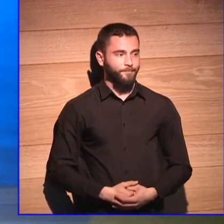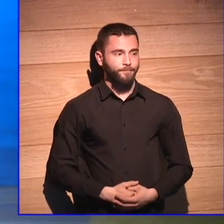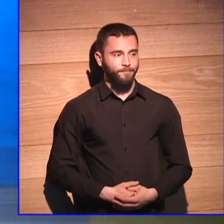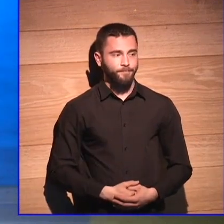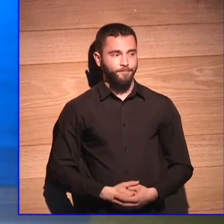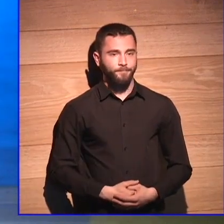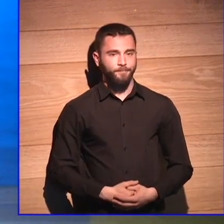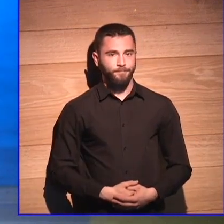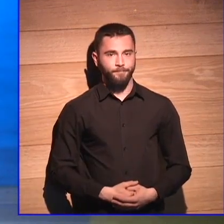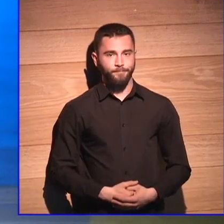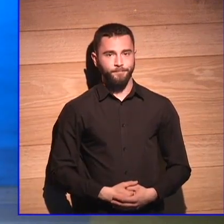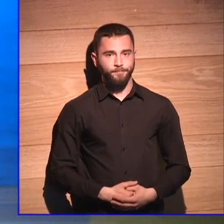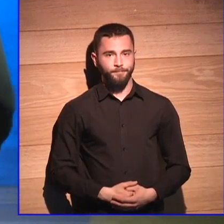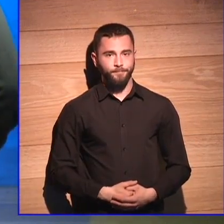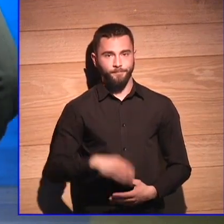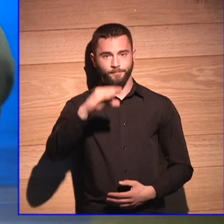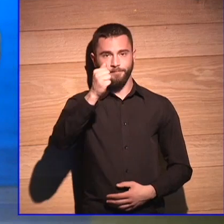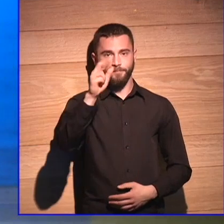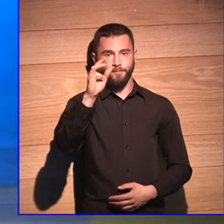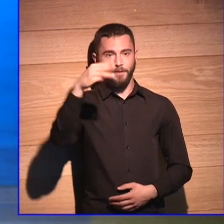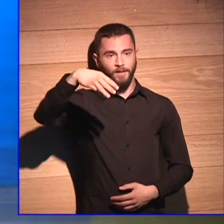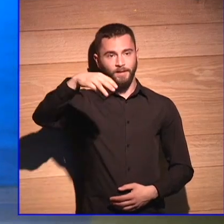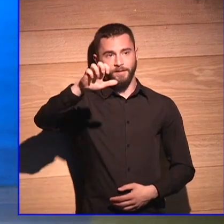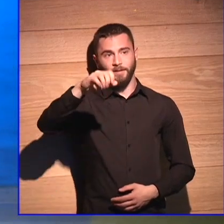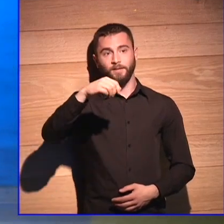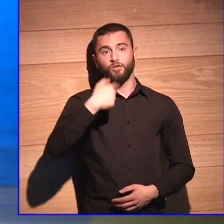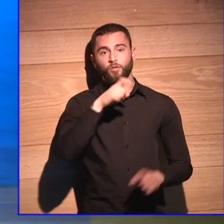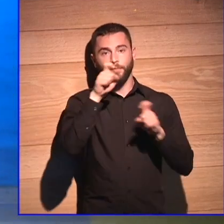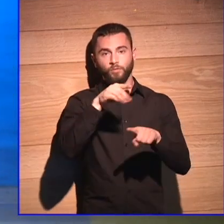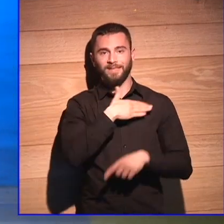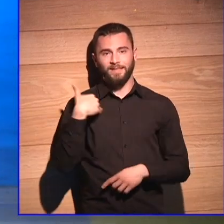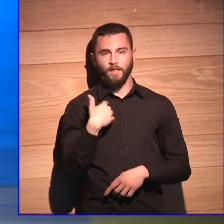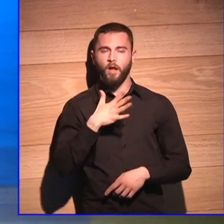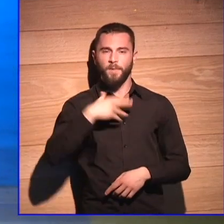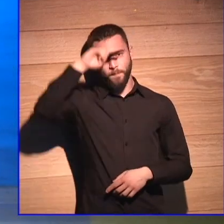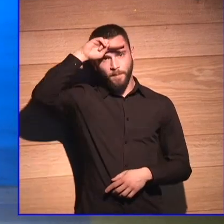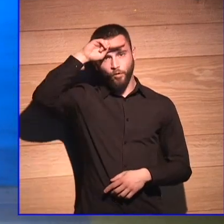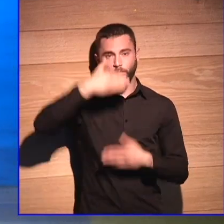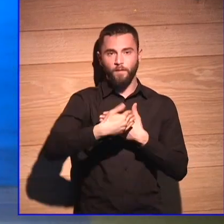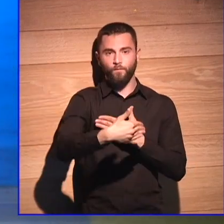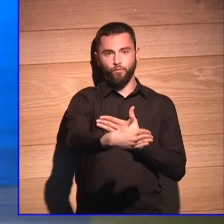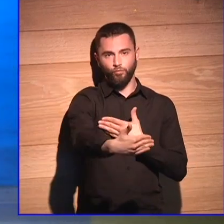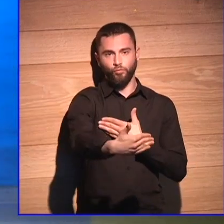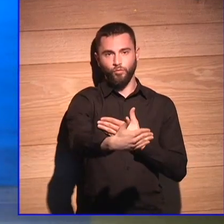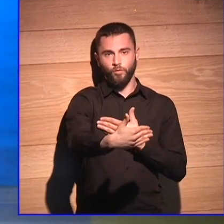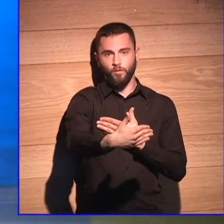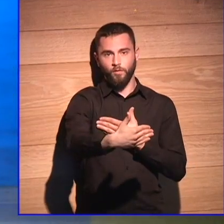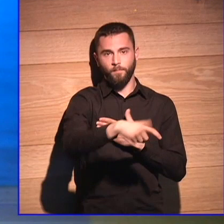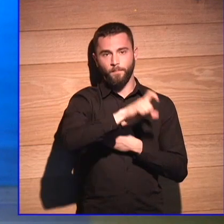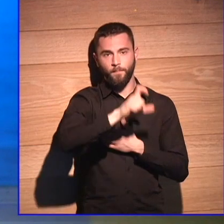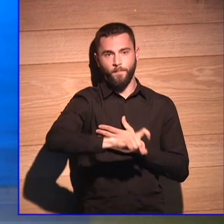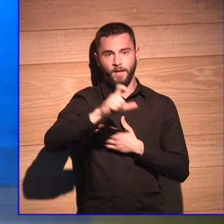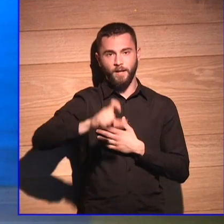Karma, quería preguntarte, puesto que me preocupa que en el futuro cada vez va a haber más personas